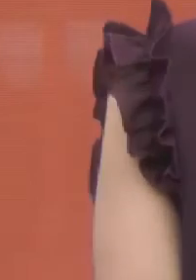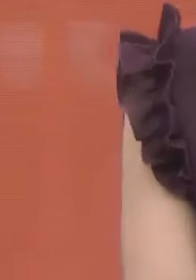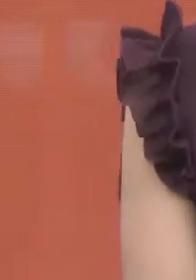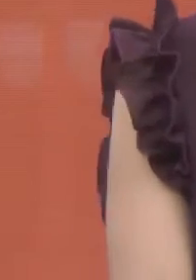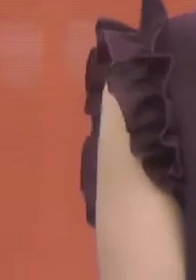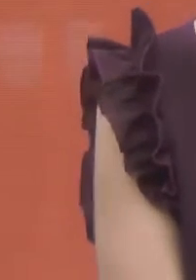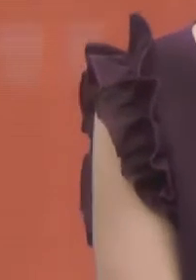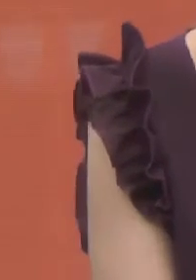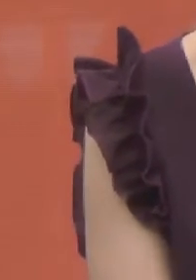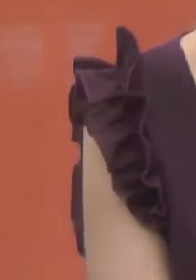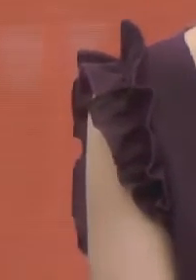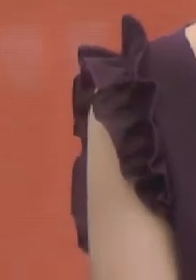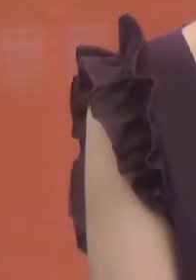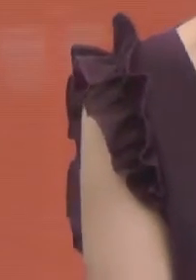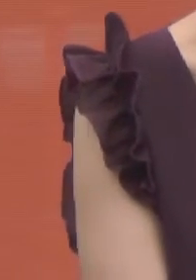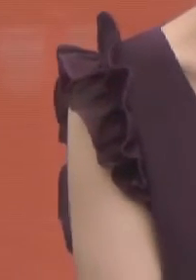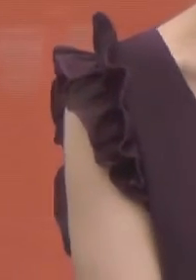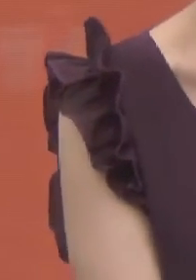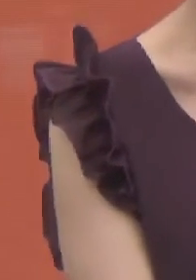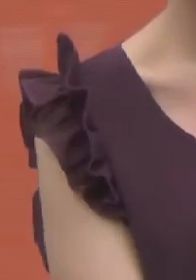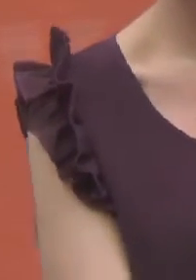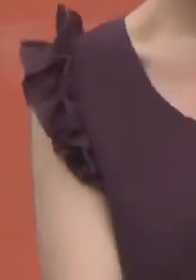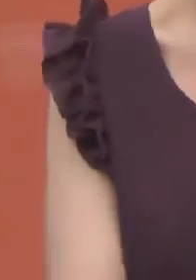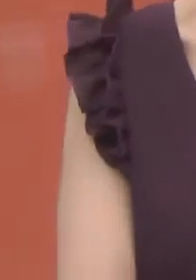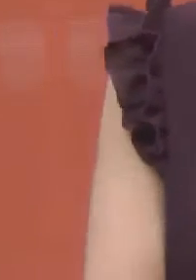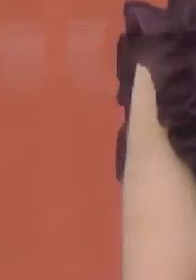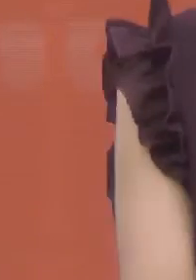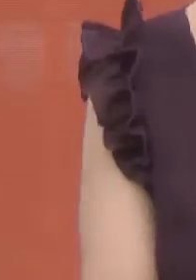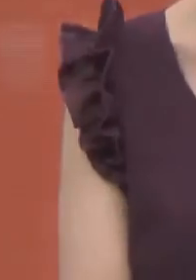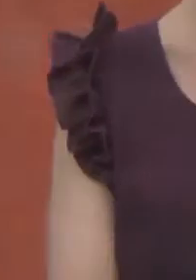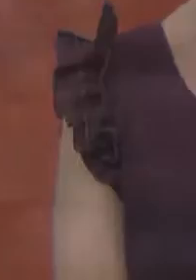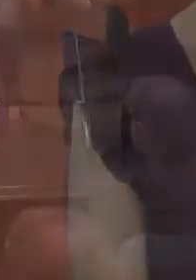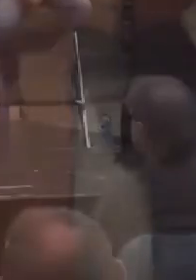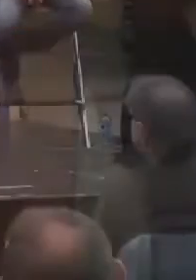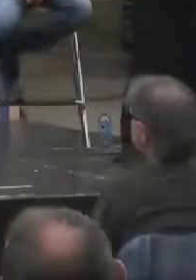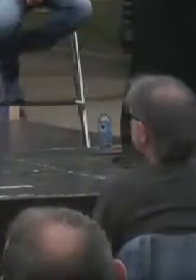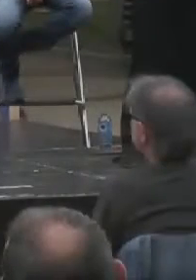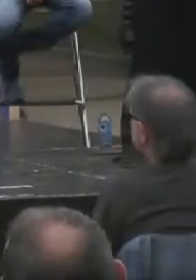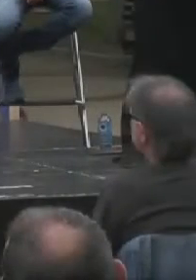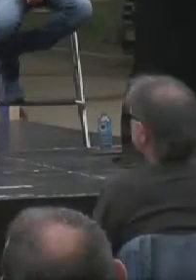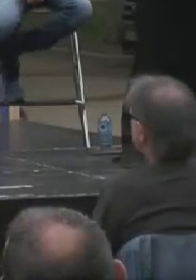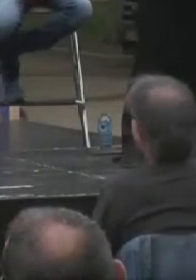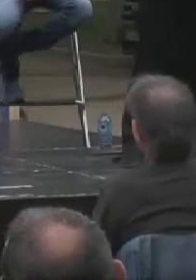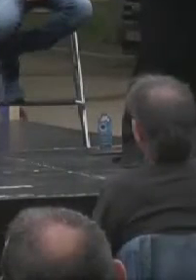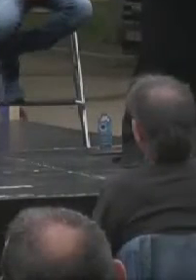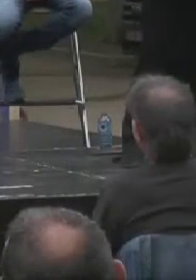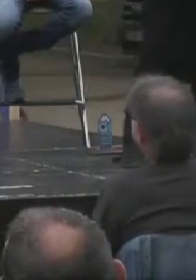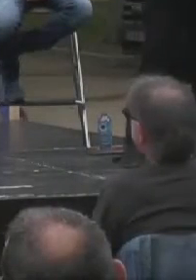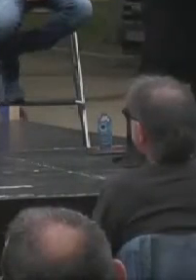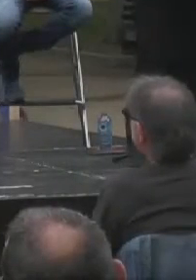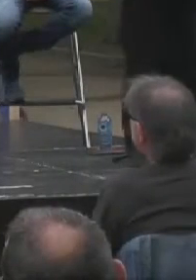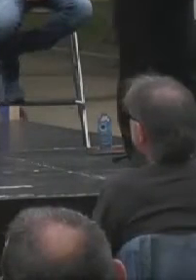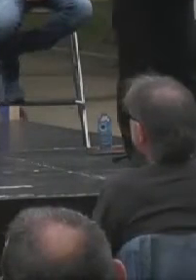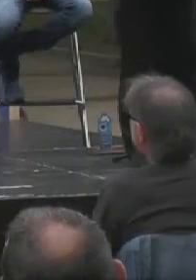está hoxe aquí acompañando a Martiño. Martiño, eu penso que a